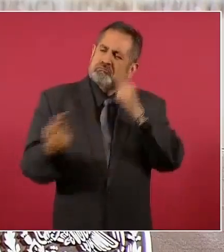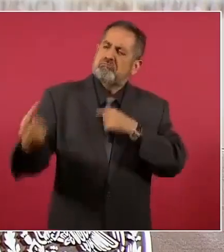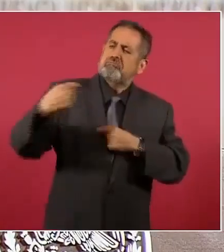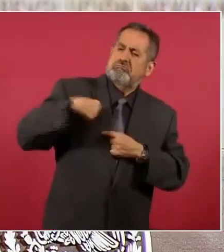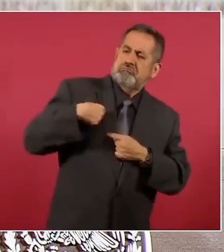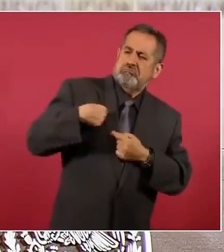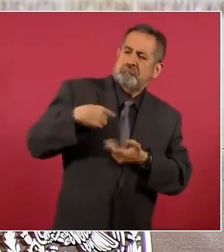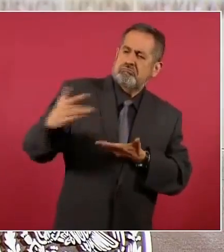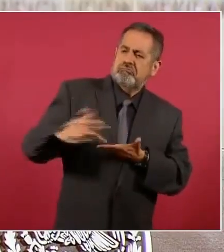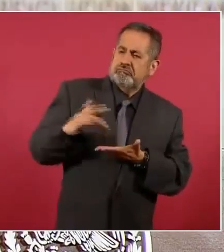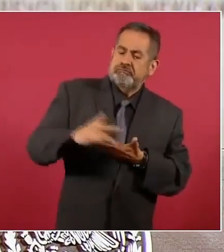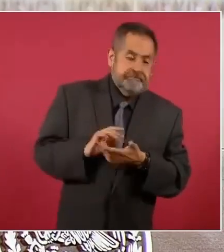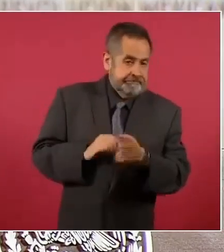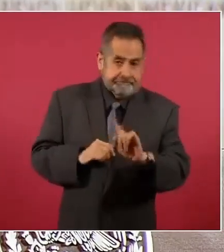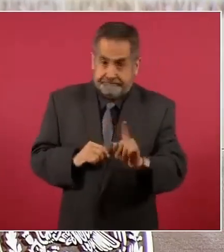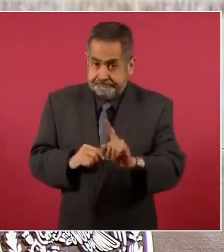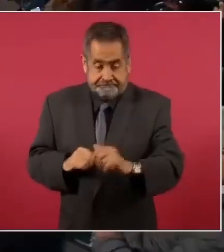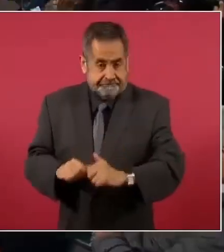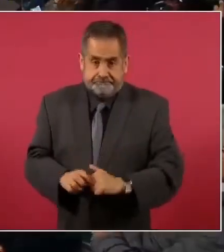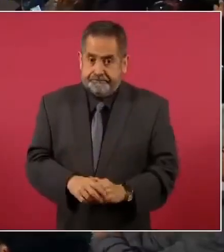que el pueblo los va a apoyar.